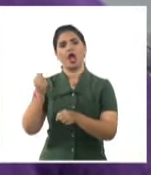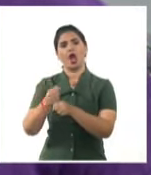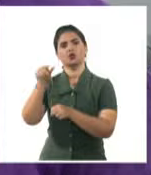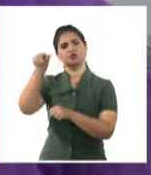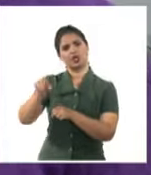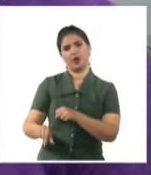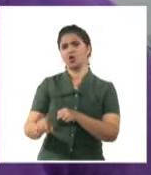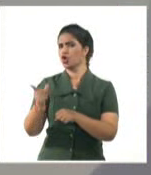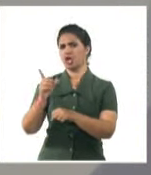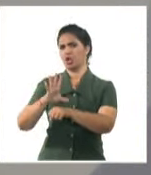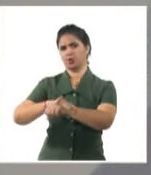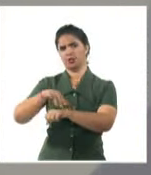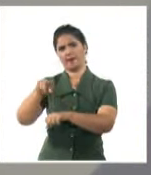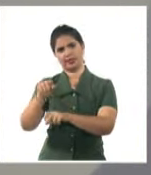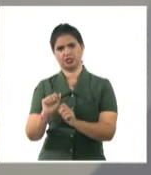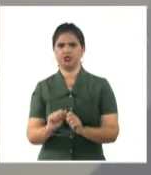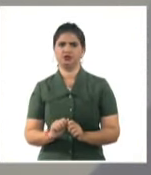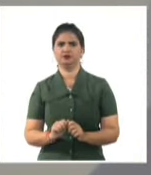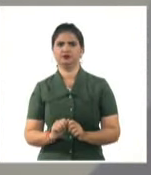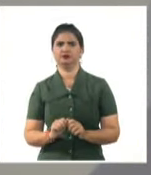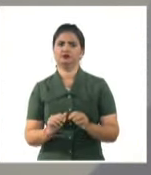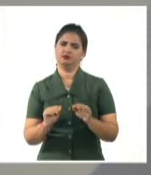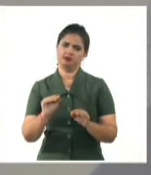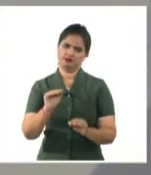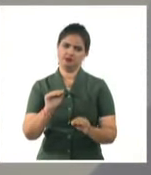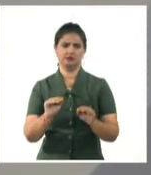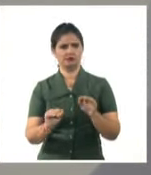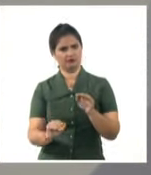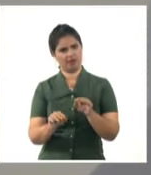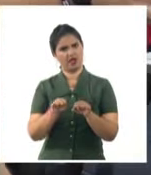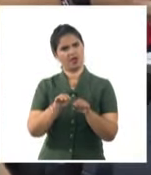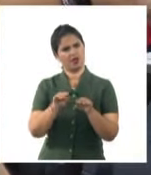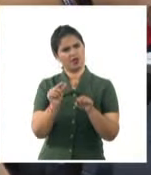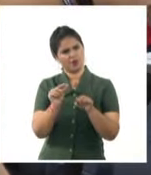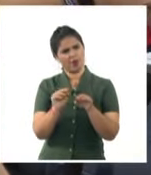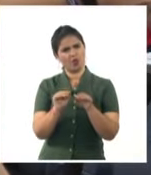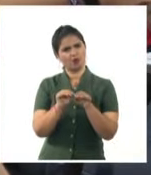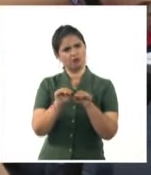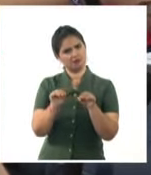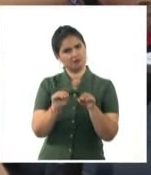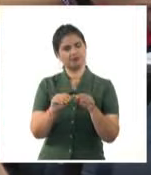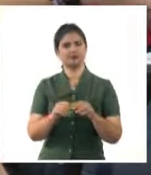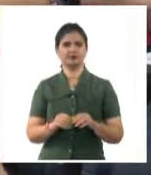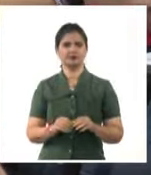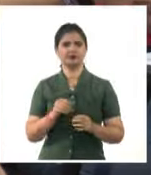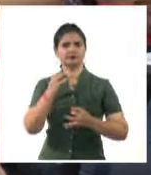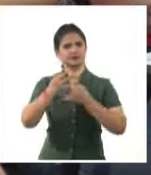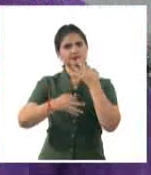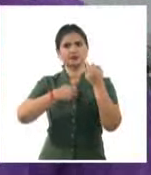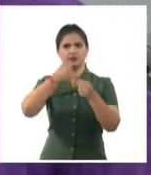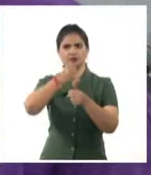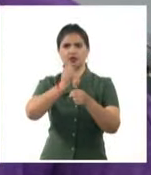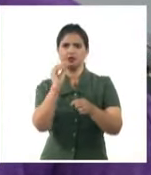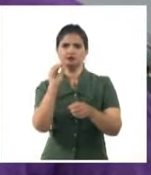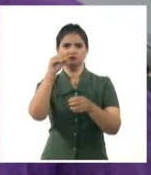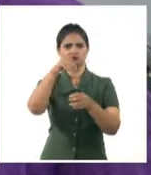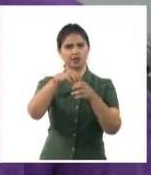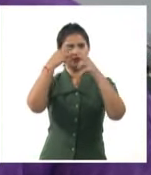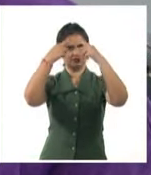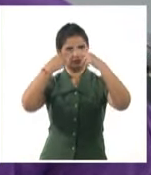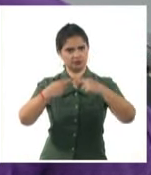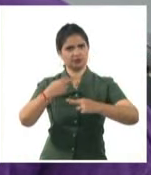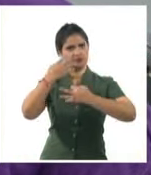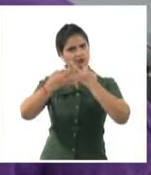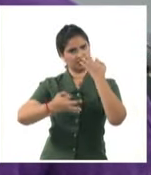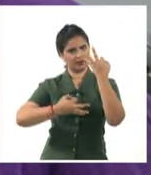está privado de libertad. Enfatizó en el carácter de voluntariedad para el acceso al empleo y acotó. La única excepción